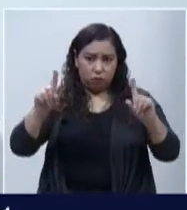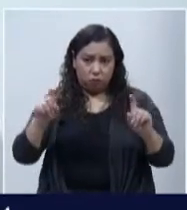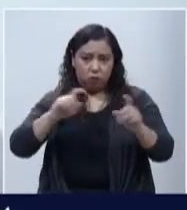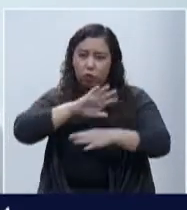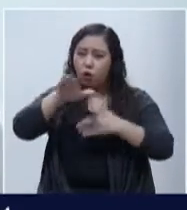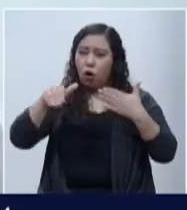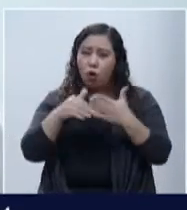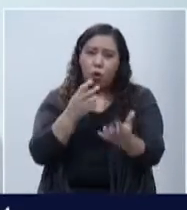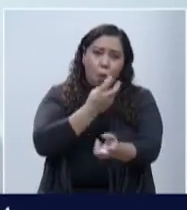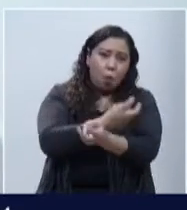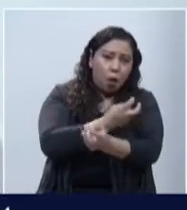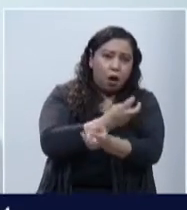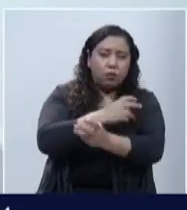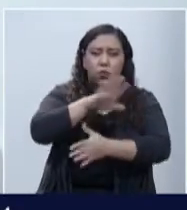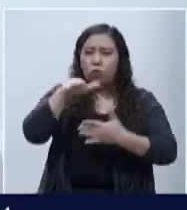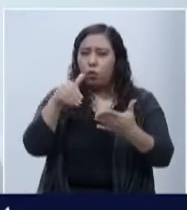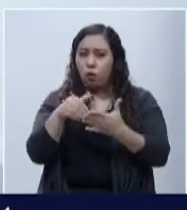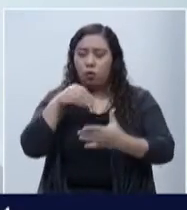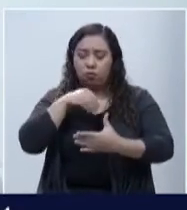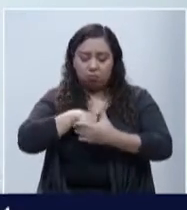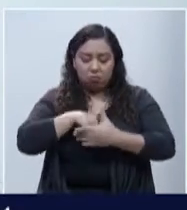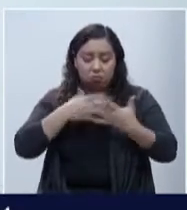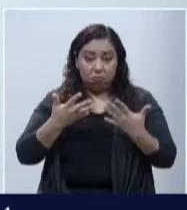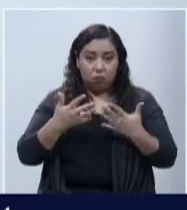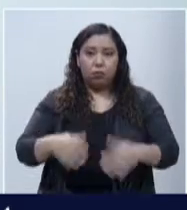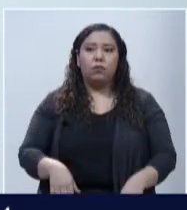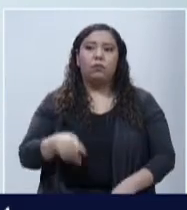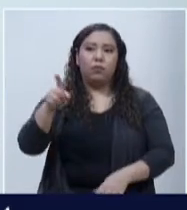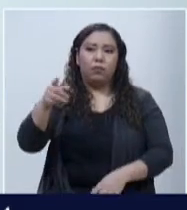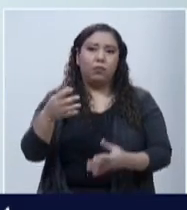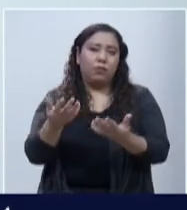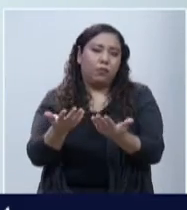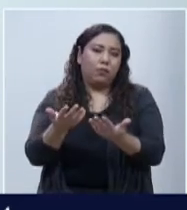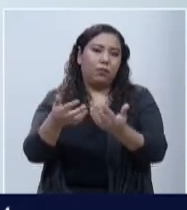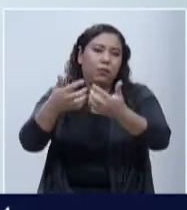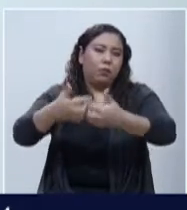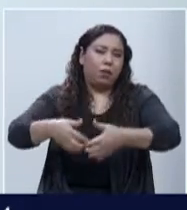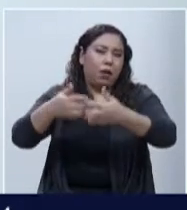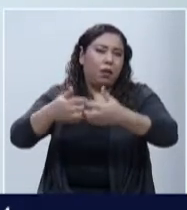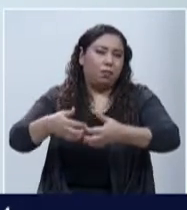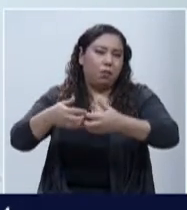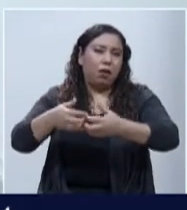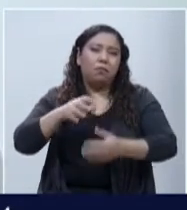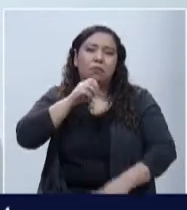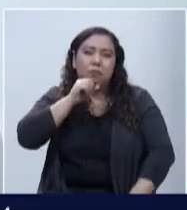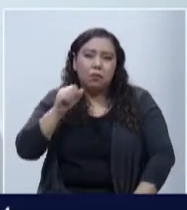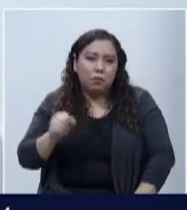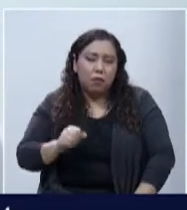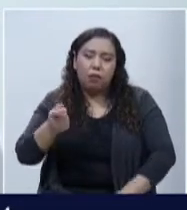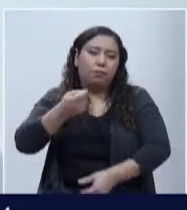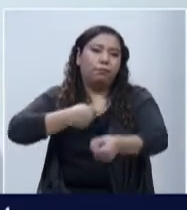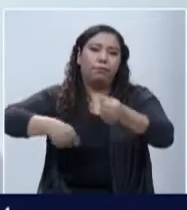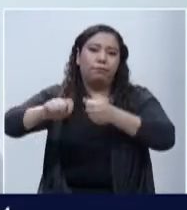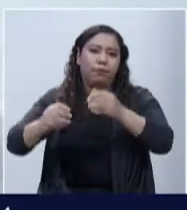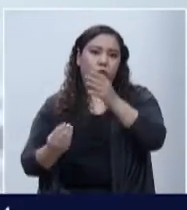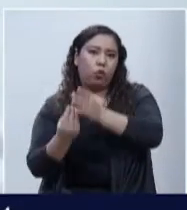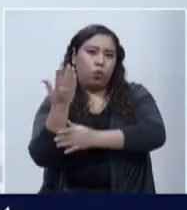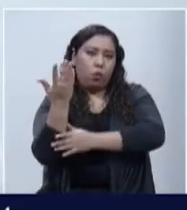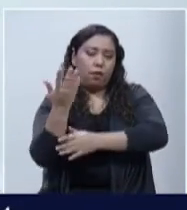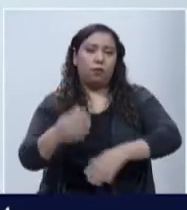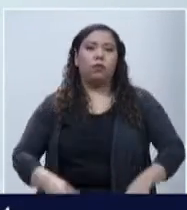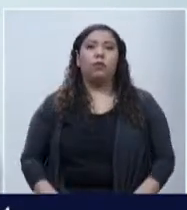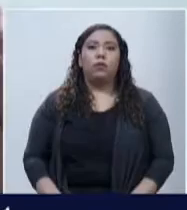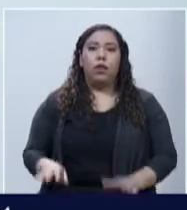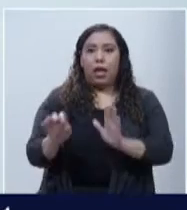remodeló el equipo se cae porque el que teníamos era un equipo análogo ahora pasamos a digitalización el paciente